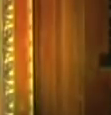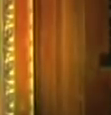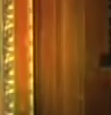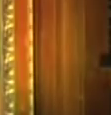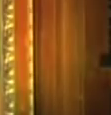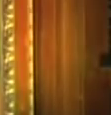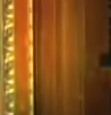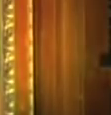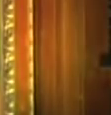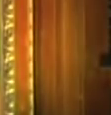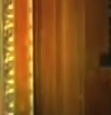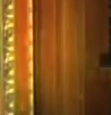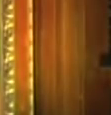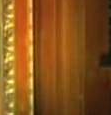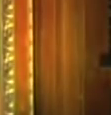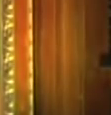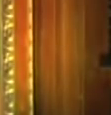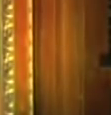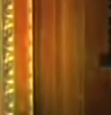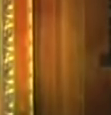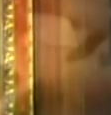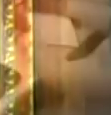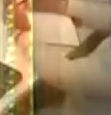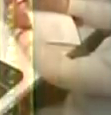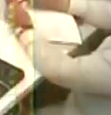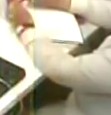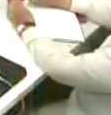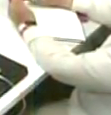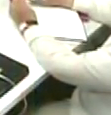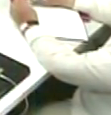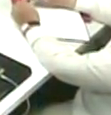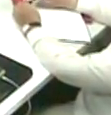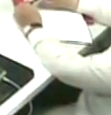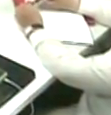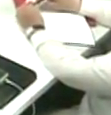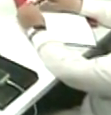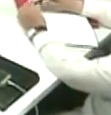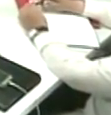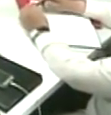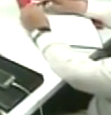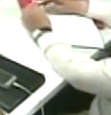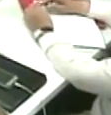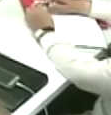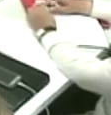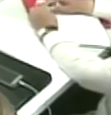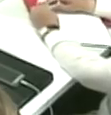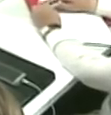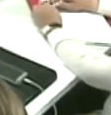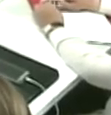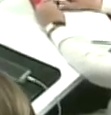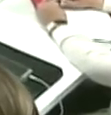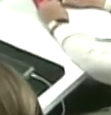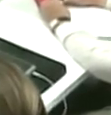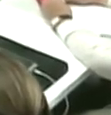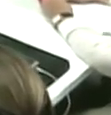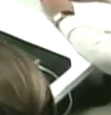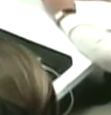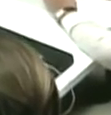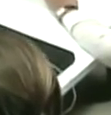la Federación, Salón de los Gobernadores y Gobernadoras, reunido con mis